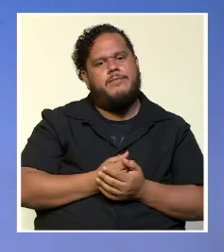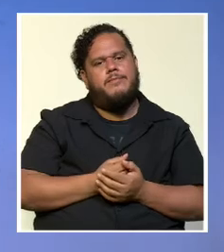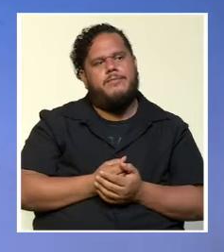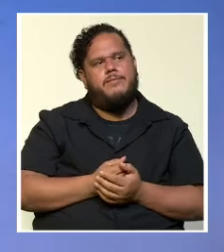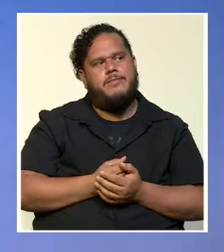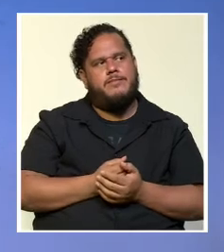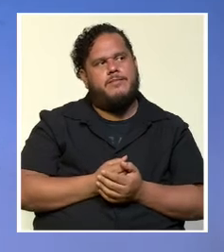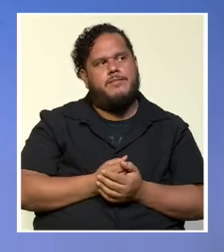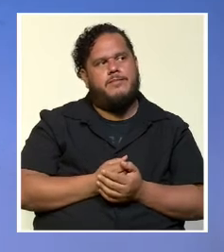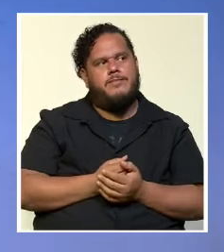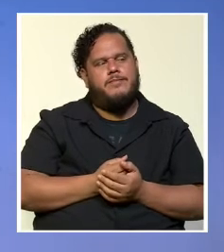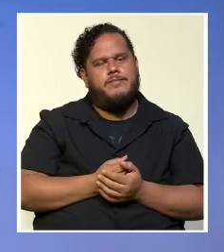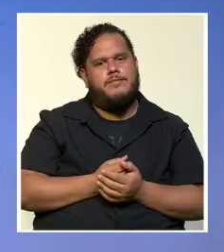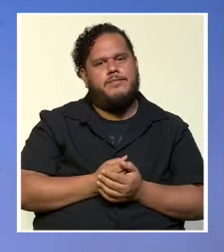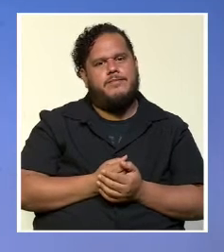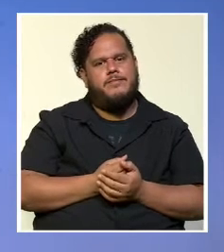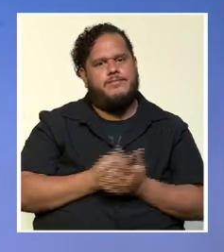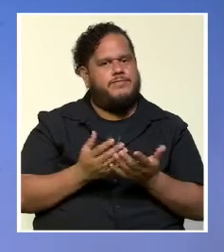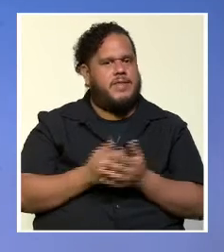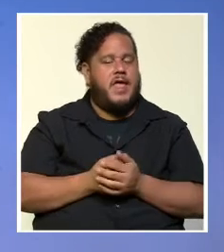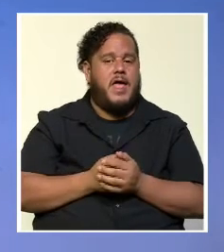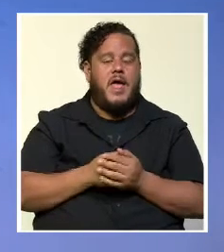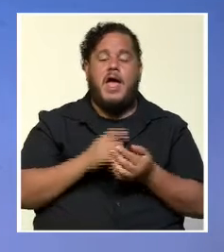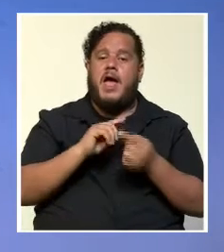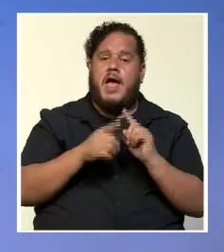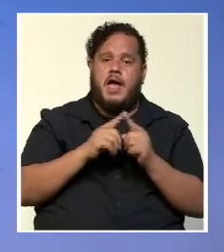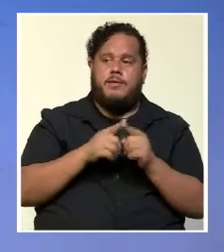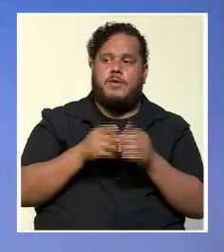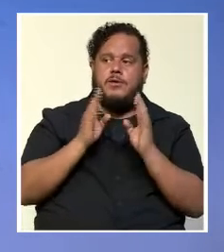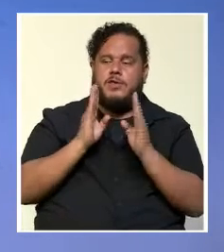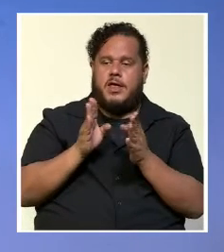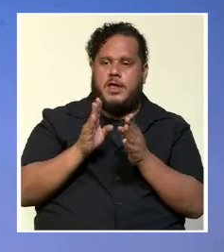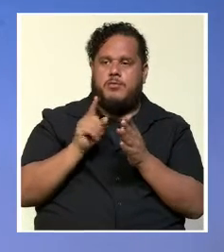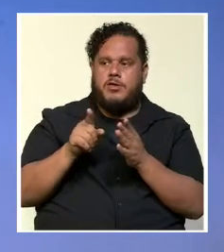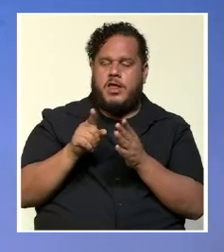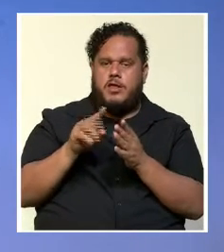Y este otro poema, amigos, dejemos esos tonos.